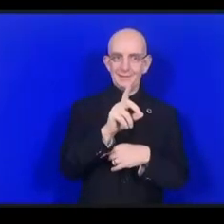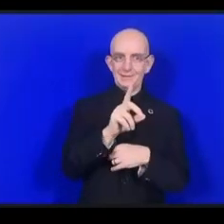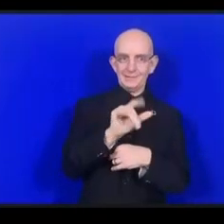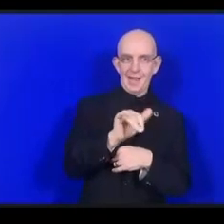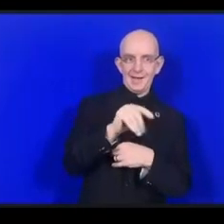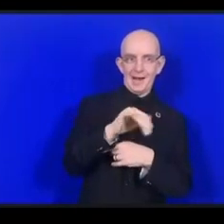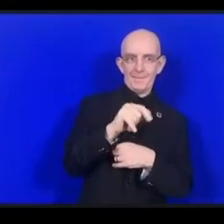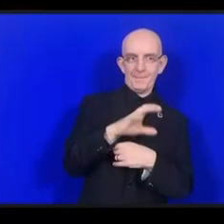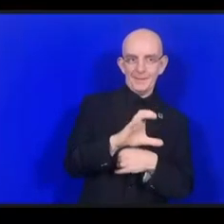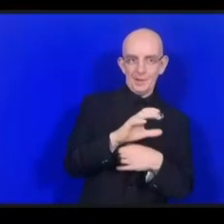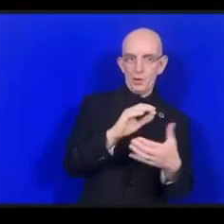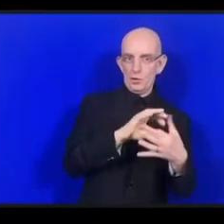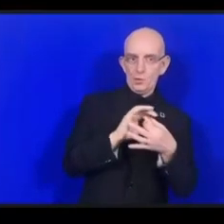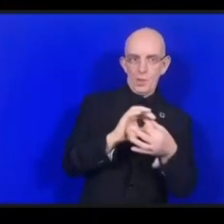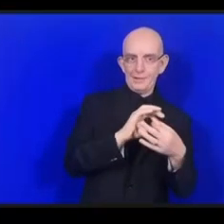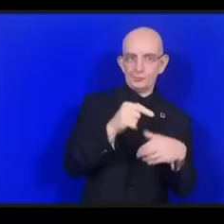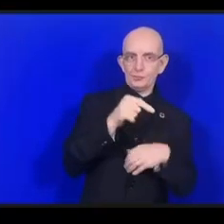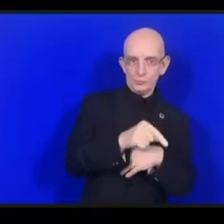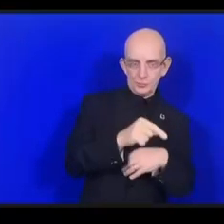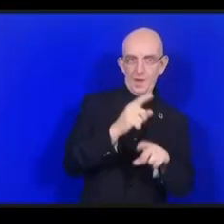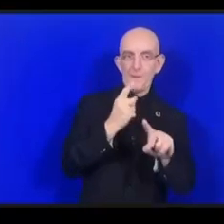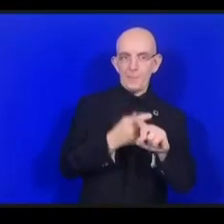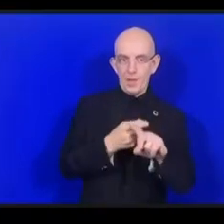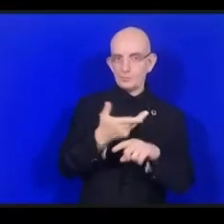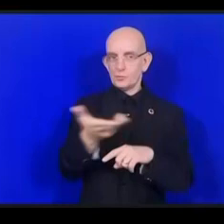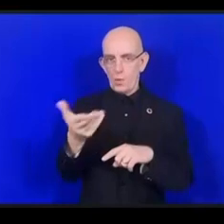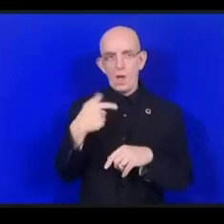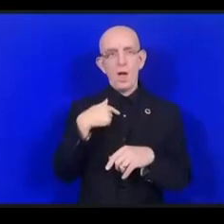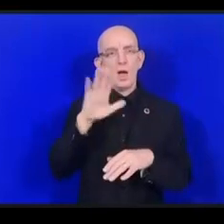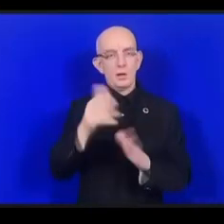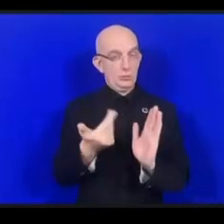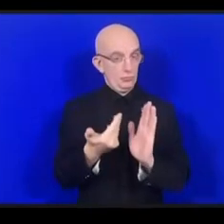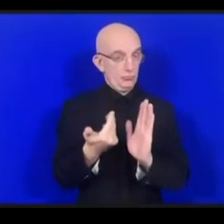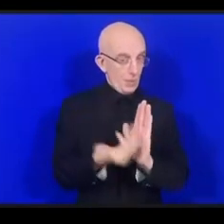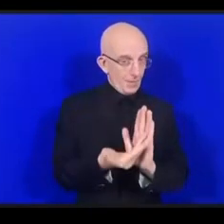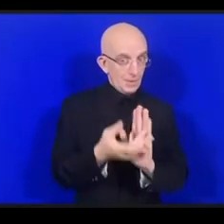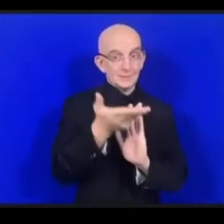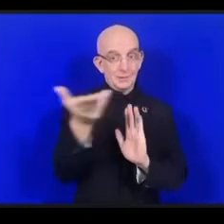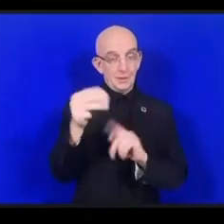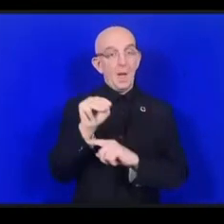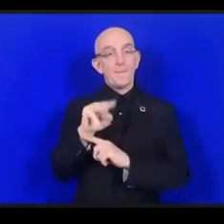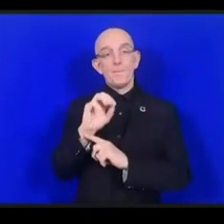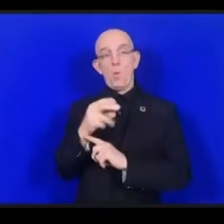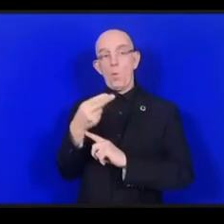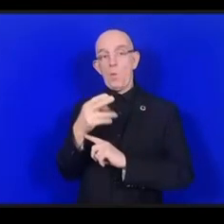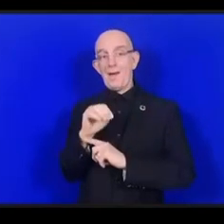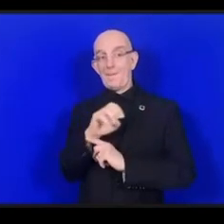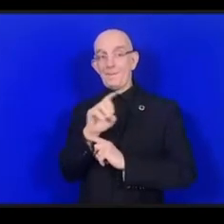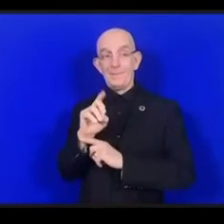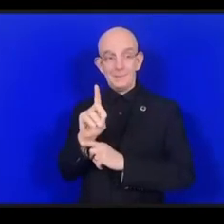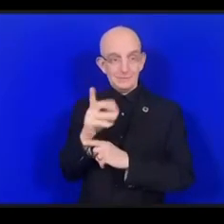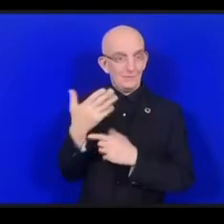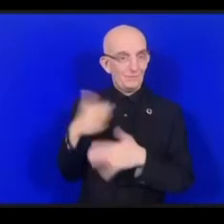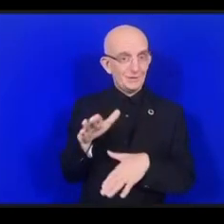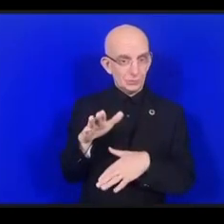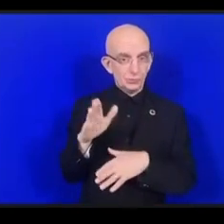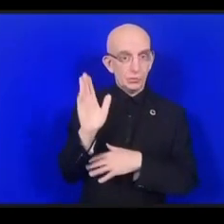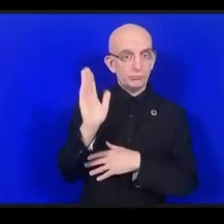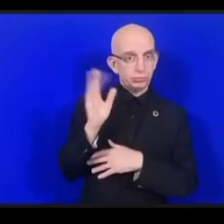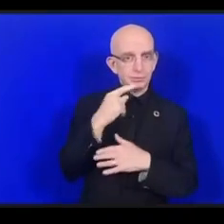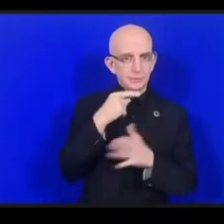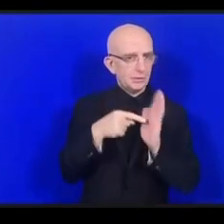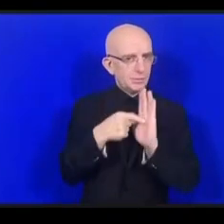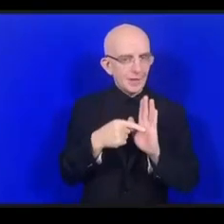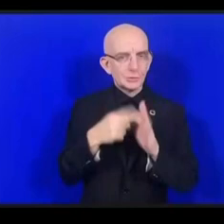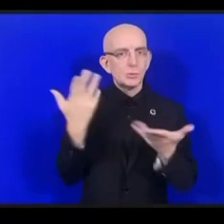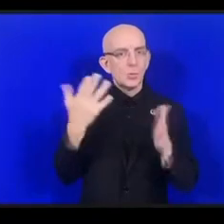recomendar lo que ha mencionado muhammed la sección 5.8 en Estados Unidos que es un ejemplo